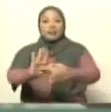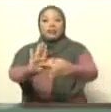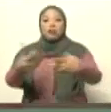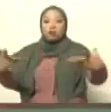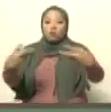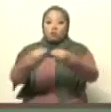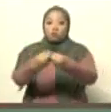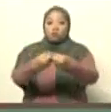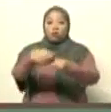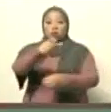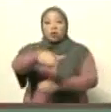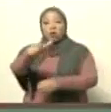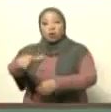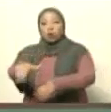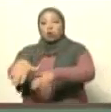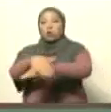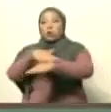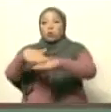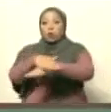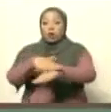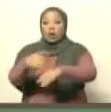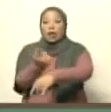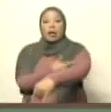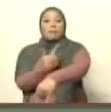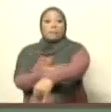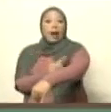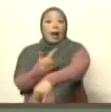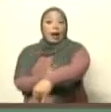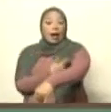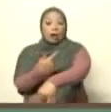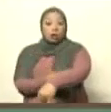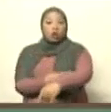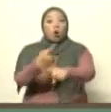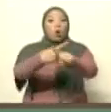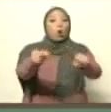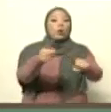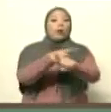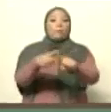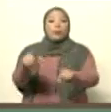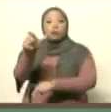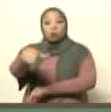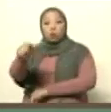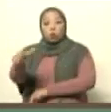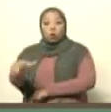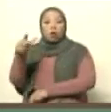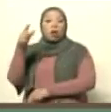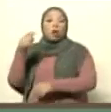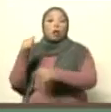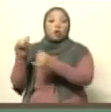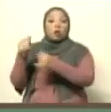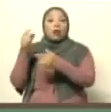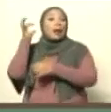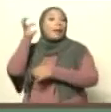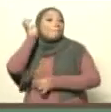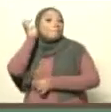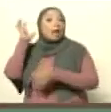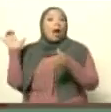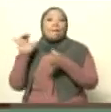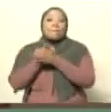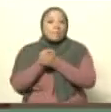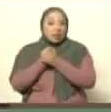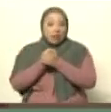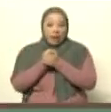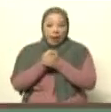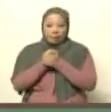parte del gobierno del querido hermano Daniel Ortega y de la compañera querida hermana Rosario.